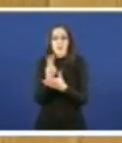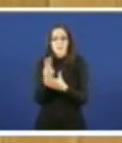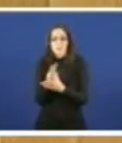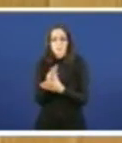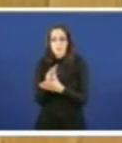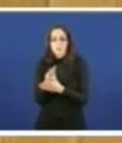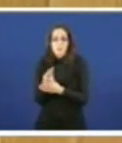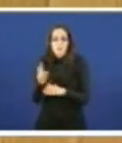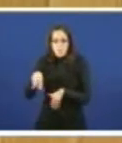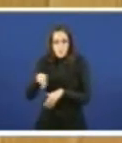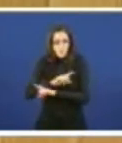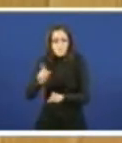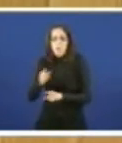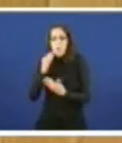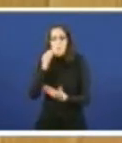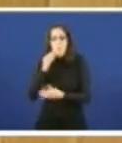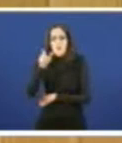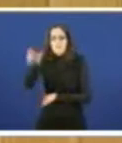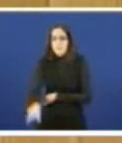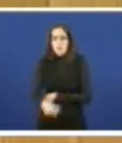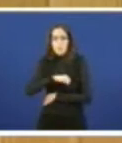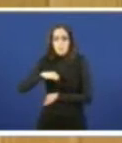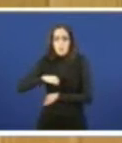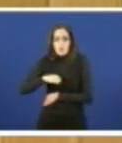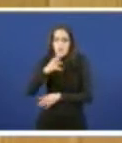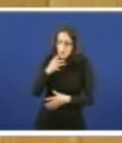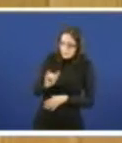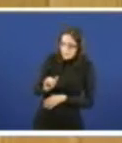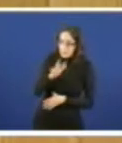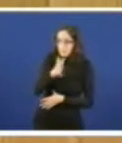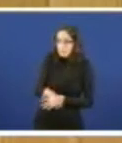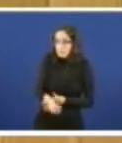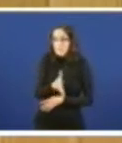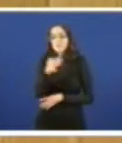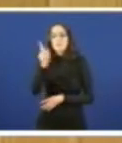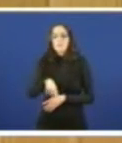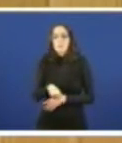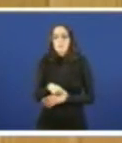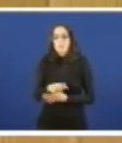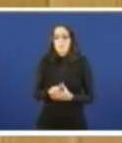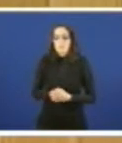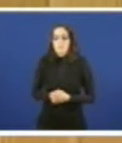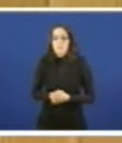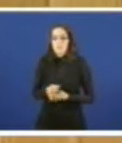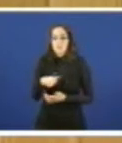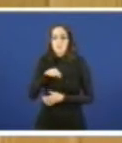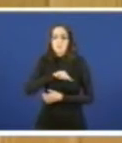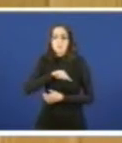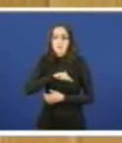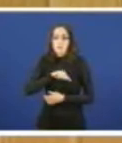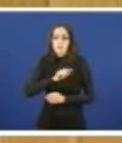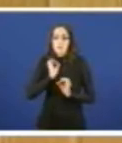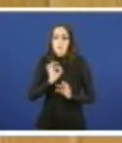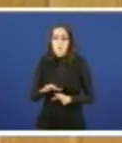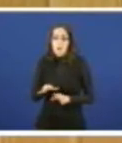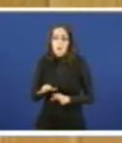rompelo agora en este momento. E, sobre todo, señor Adán, eu espero que non me